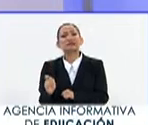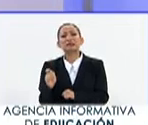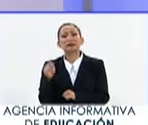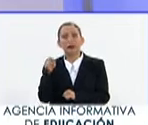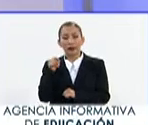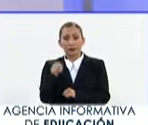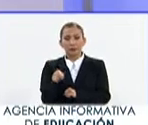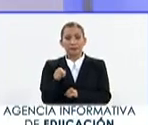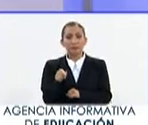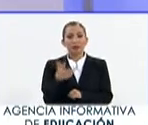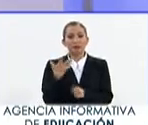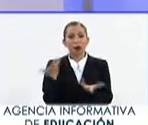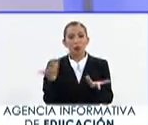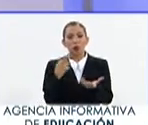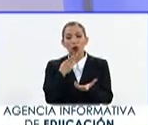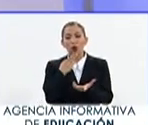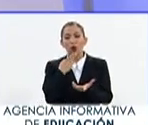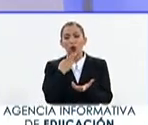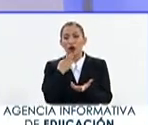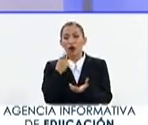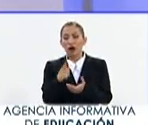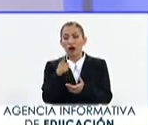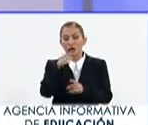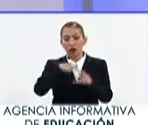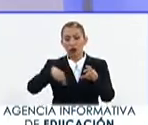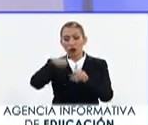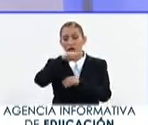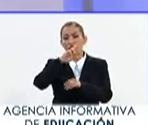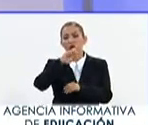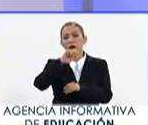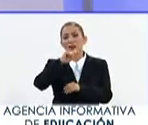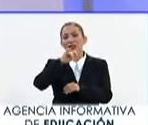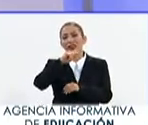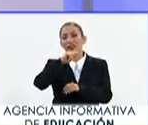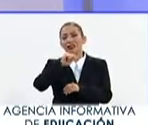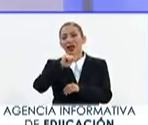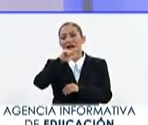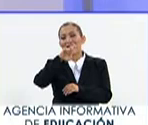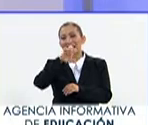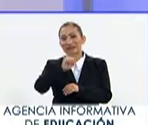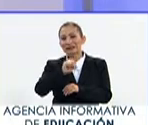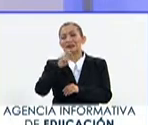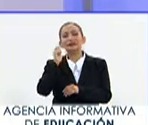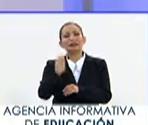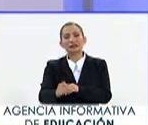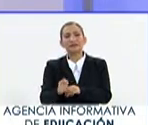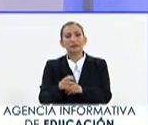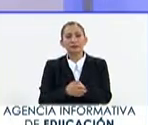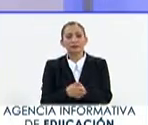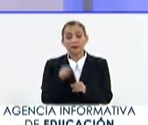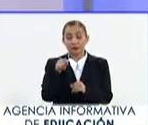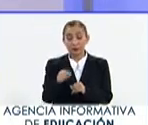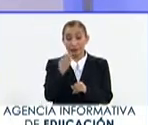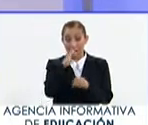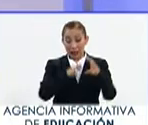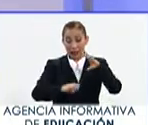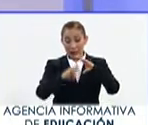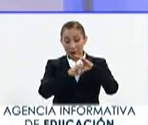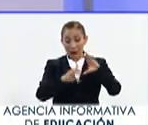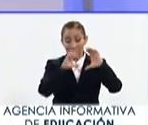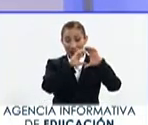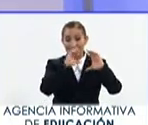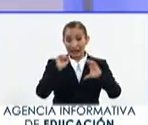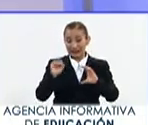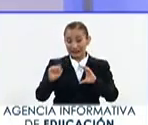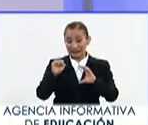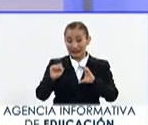refieren a unas funciones llamadas orbitales. Y entonces lo que quiere decir que un elemento esté en el bloque